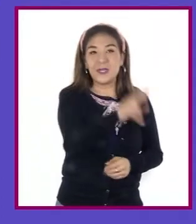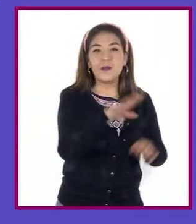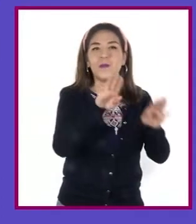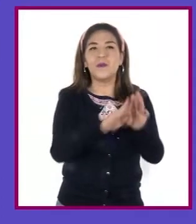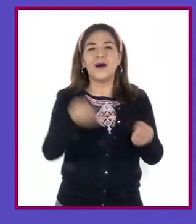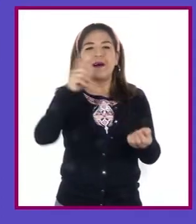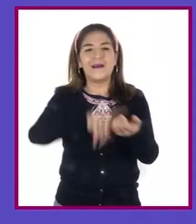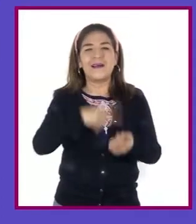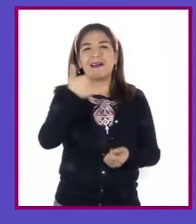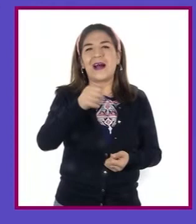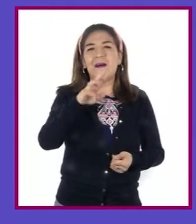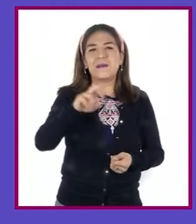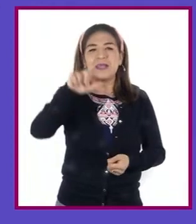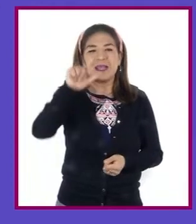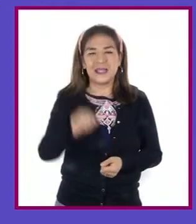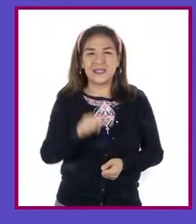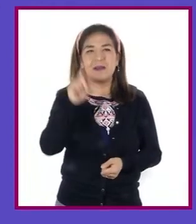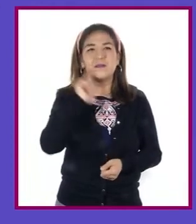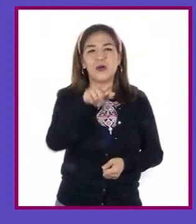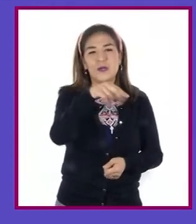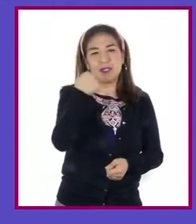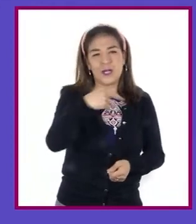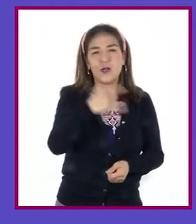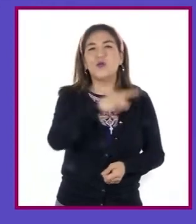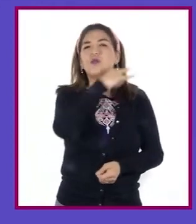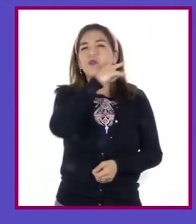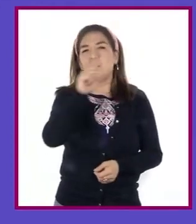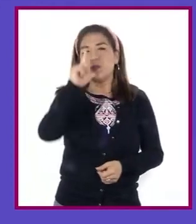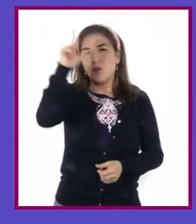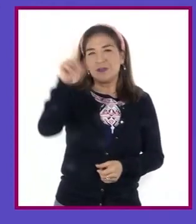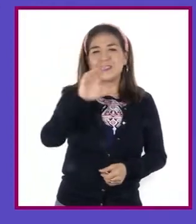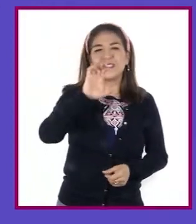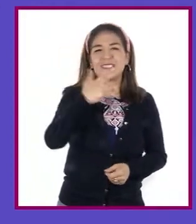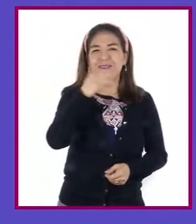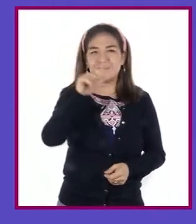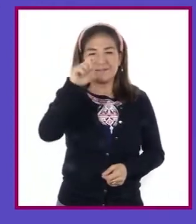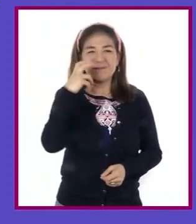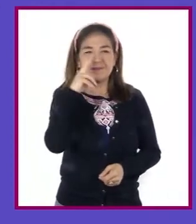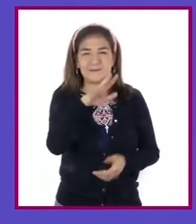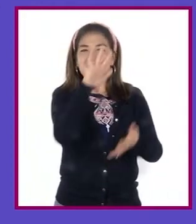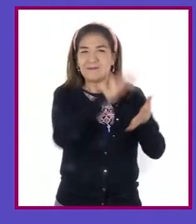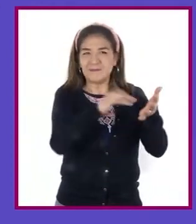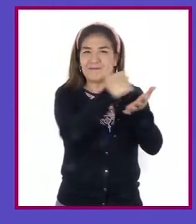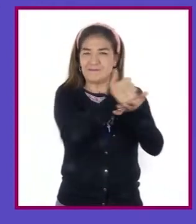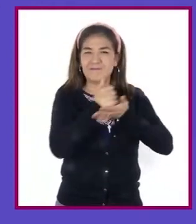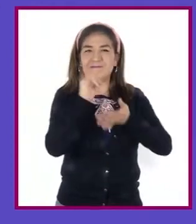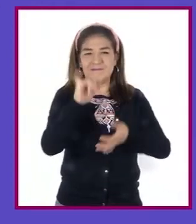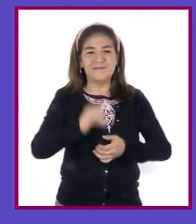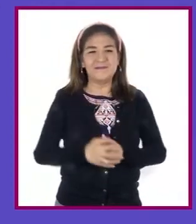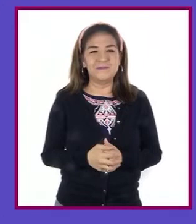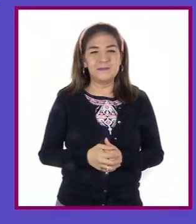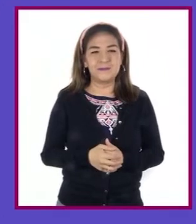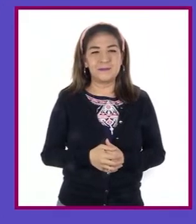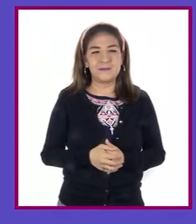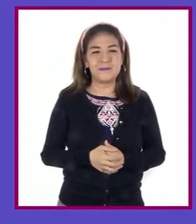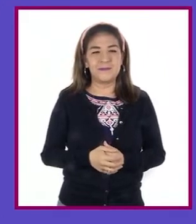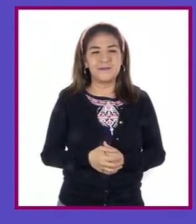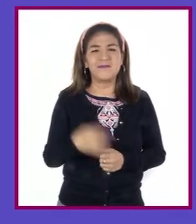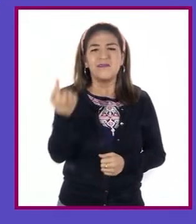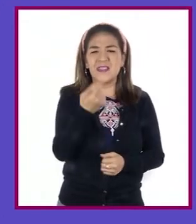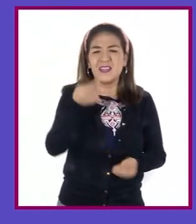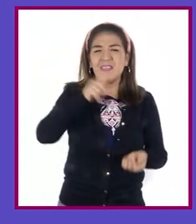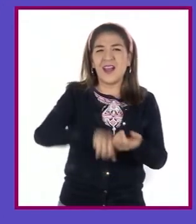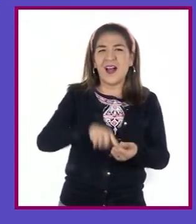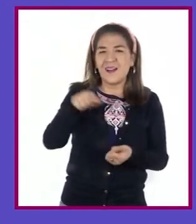de Gabriela Mistral que se llama Luz de Chile. ¿Me ayudas a leerlo? Sí. ¿Qué tendrán las piedras